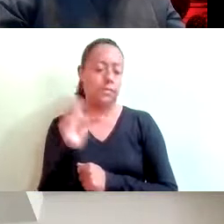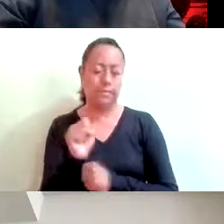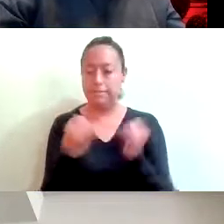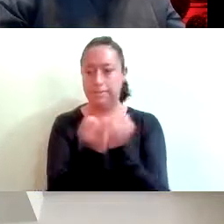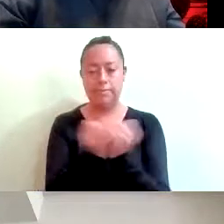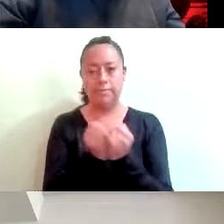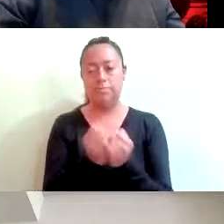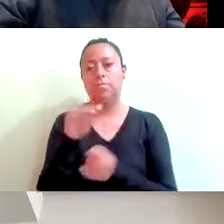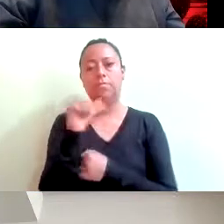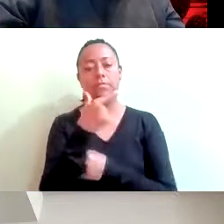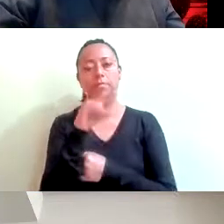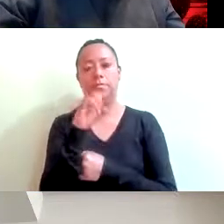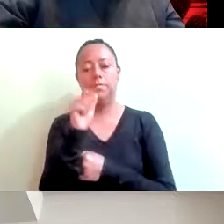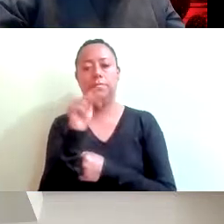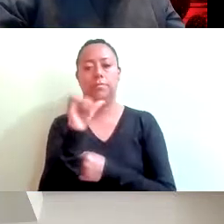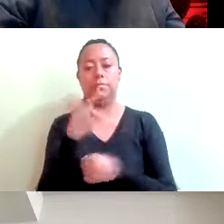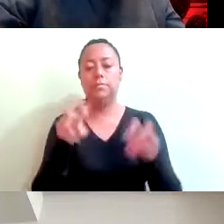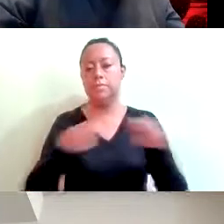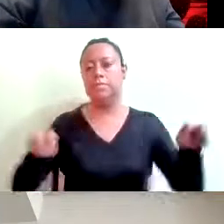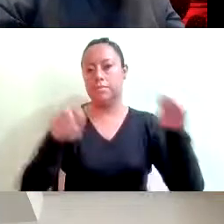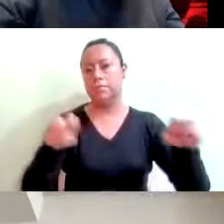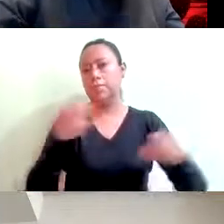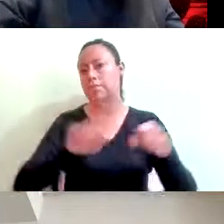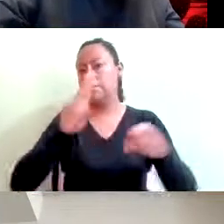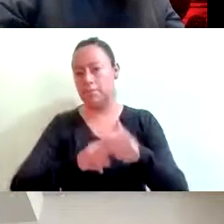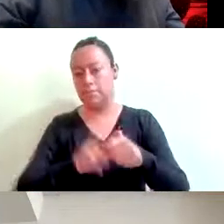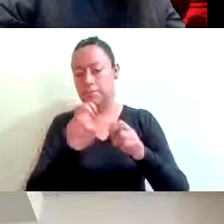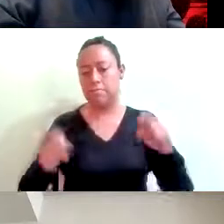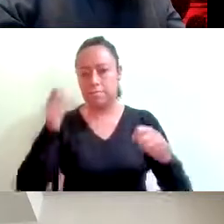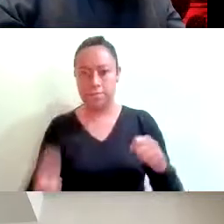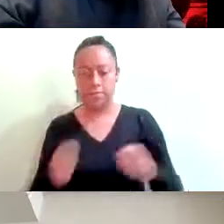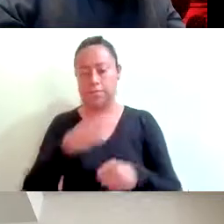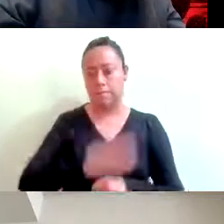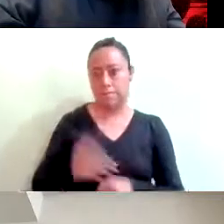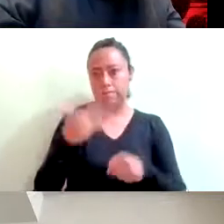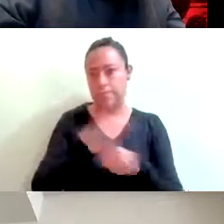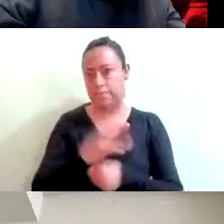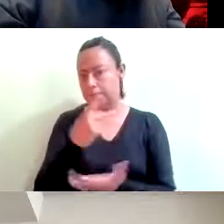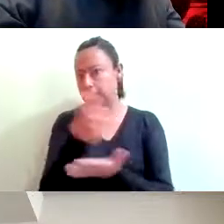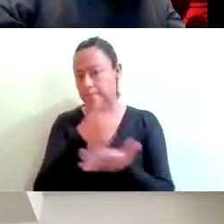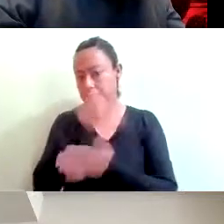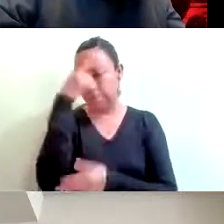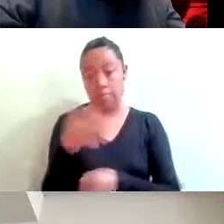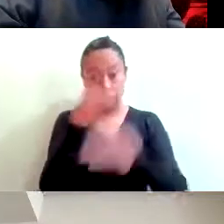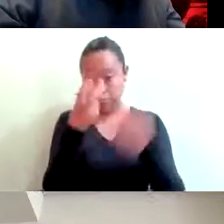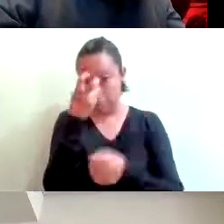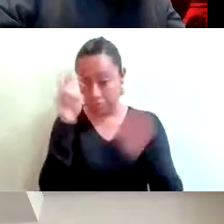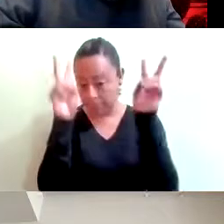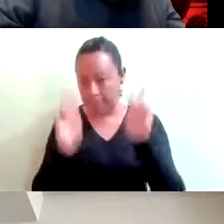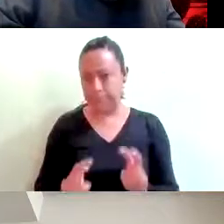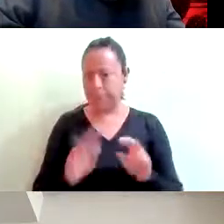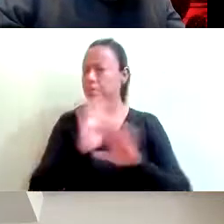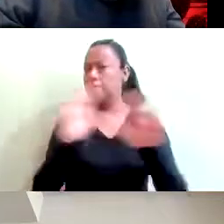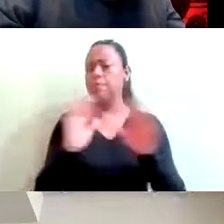Ordinaria del Tribunal de Justicia Administrativa de la Ciudad. Estos dos temas, recordemos, son temas que ya vienen